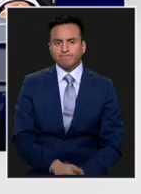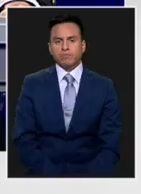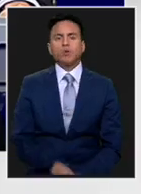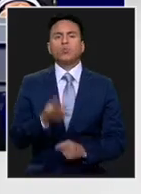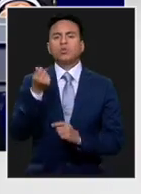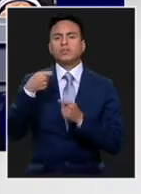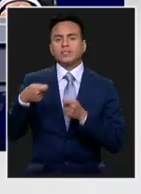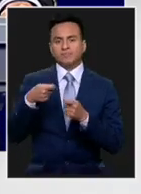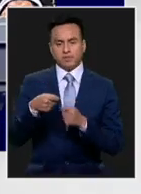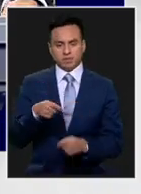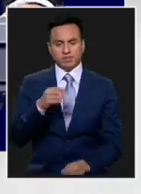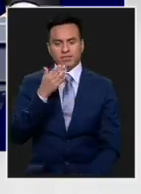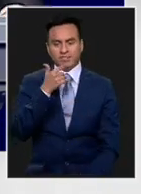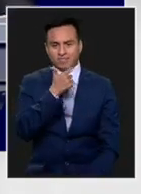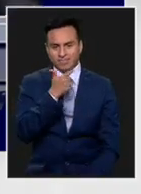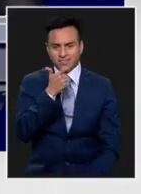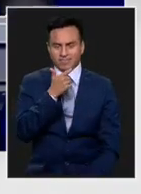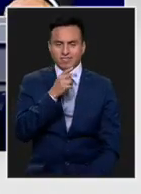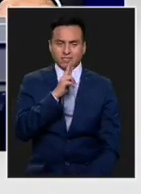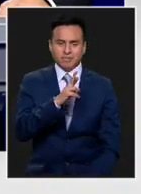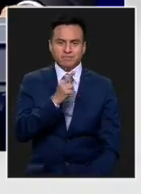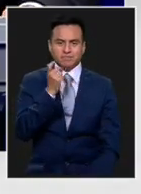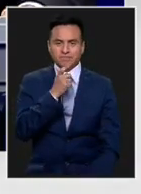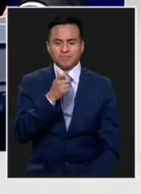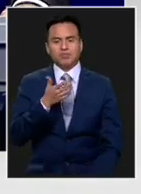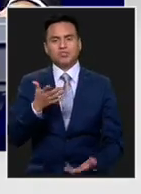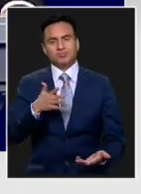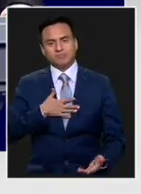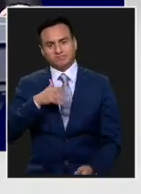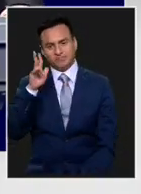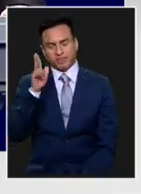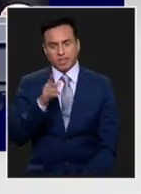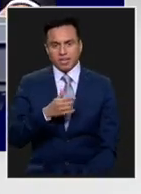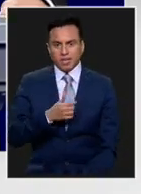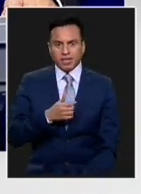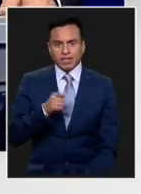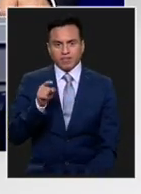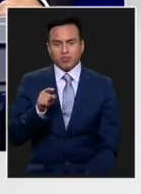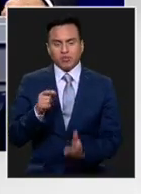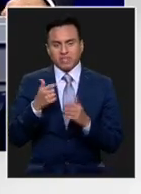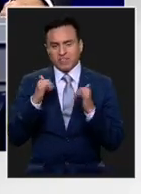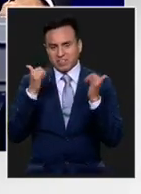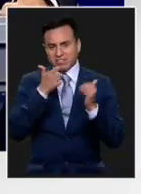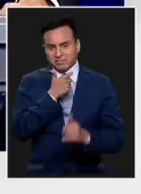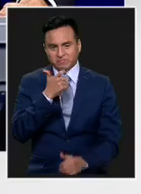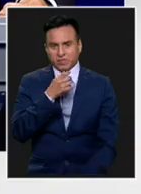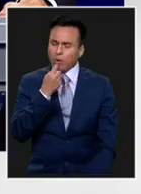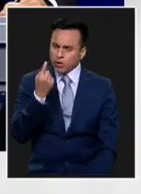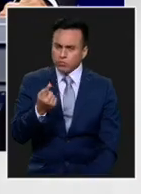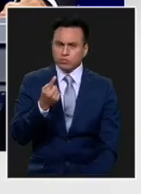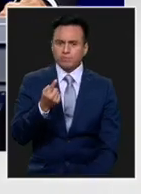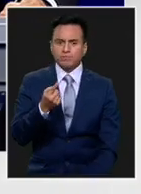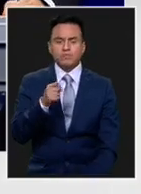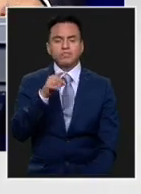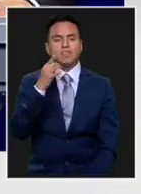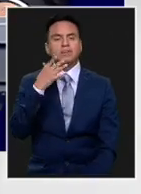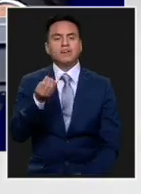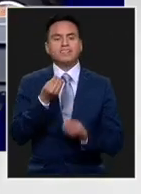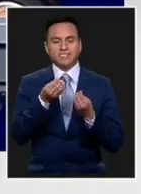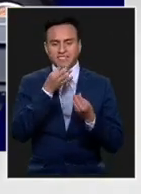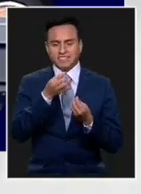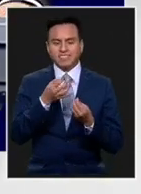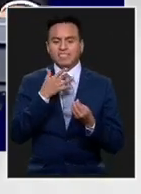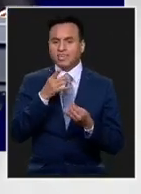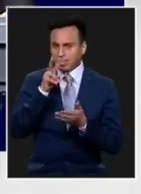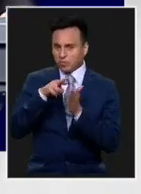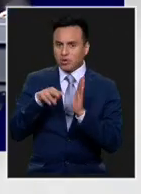¿Cuánto cuesta? Voy a llamar. Por Dios. Esto es muy divertido. ¿Y no tú? Te pregunto. No, es que sabes lo que pasa. Es que esto leí,